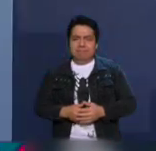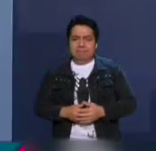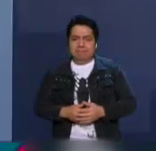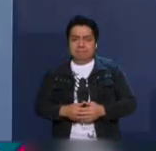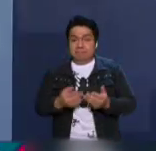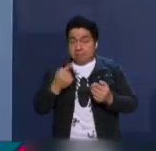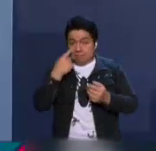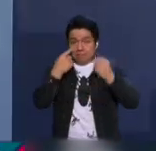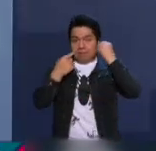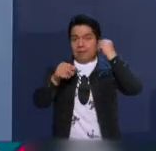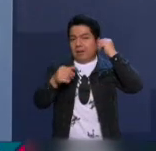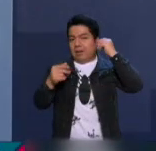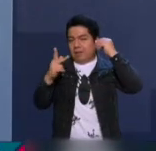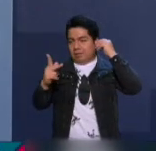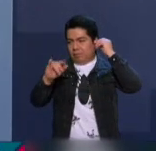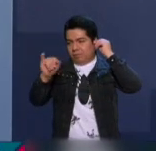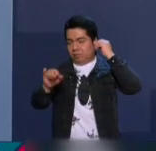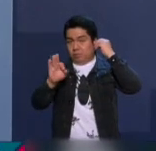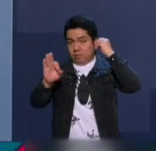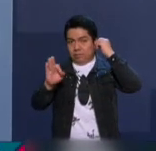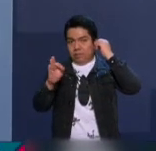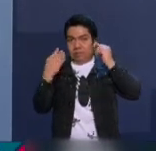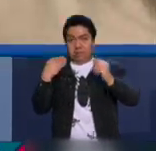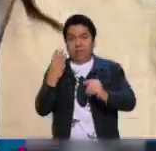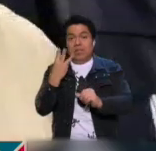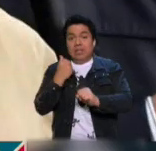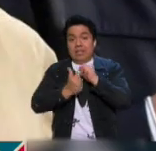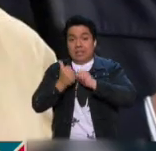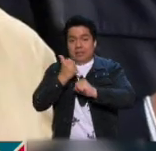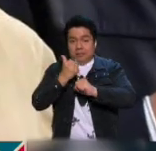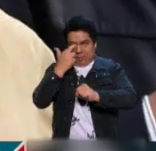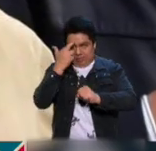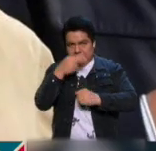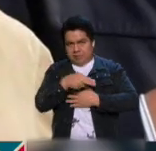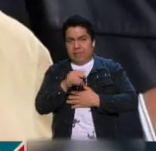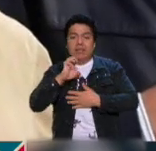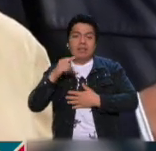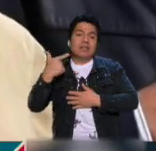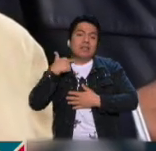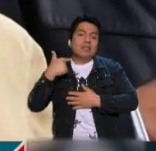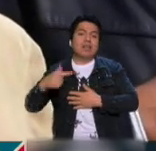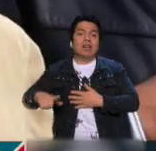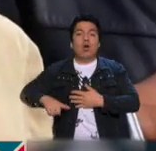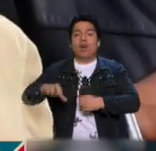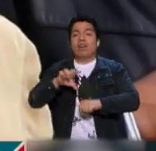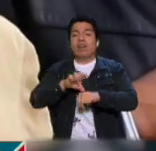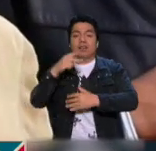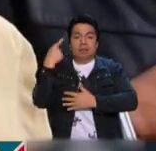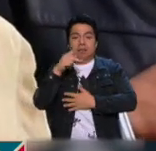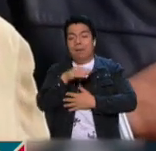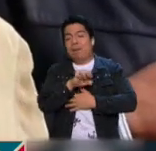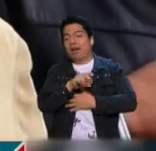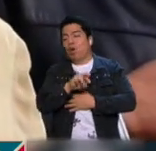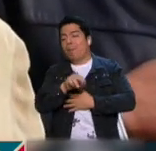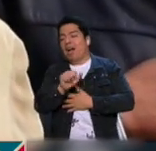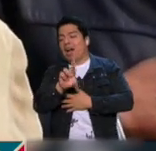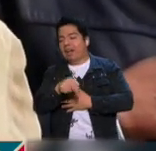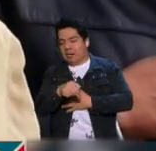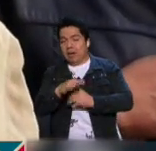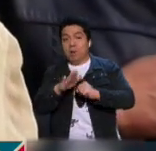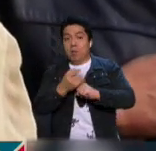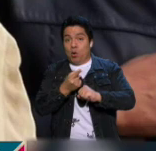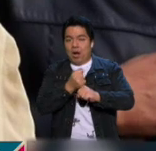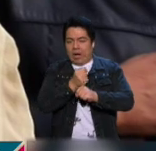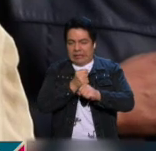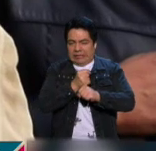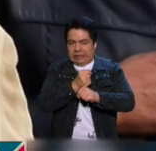misma. Y miren, una más del Poder Judicial, le cuento que a poco más de 3 años de la detención del exgobernador de Puebla, Mario Marín, por su presunta responsabilidad en el delito